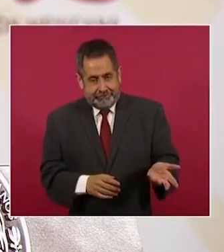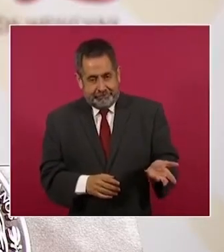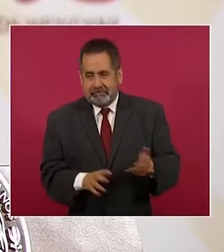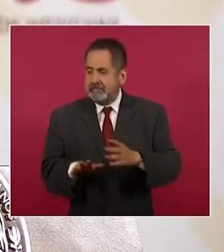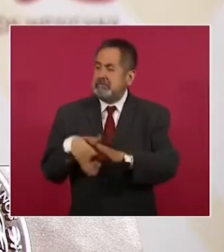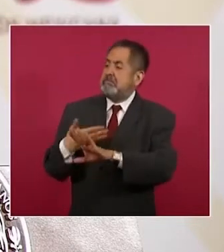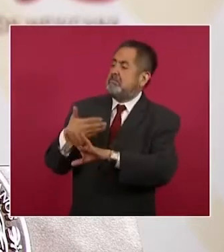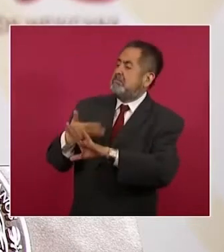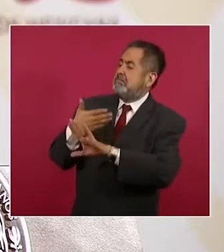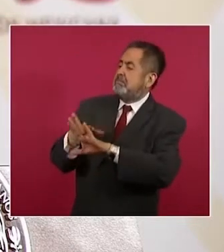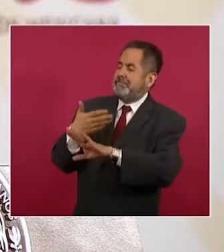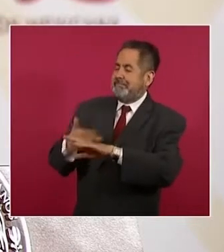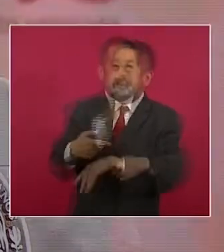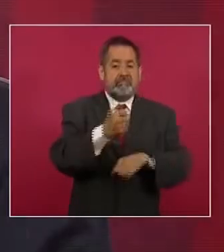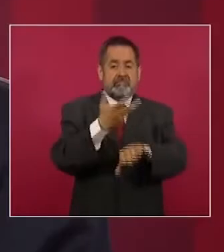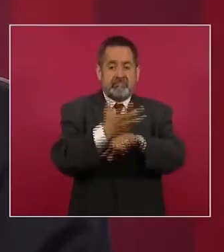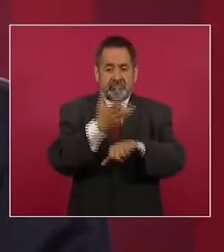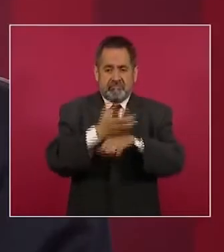atacan.